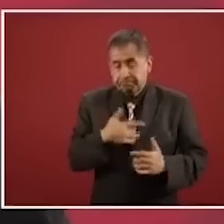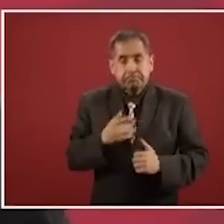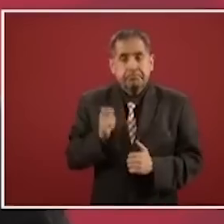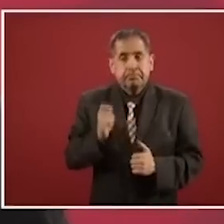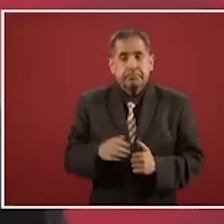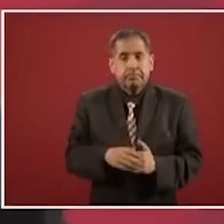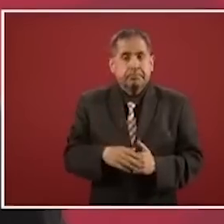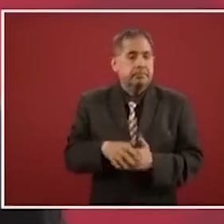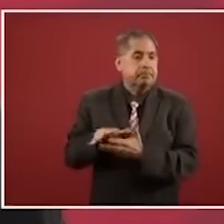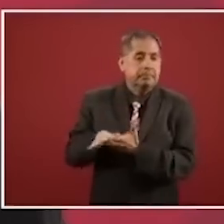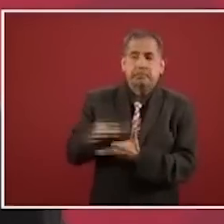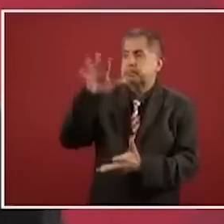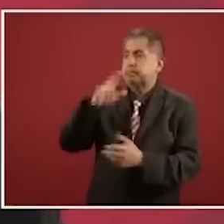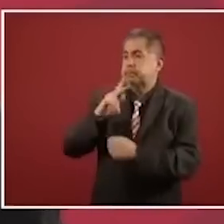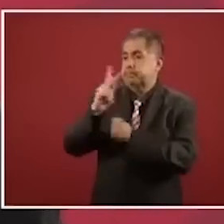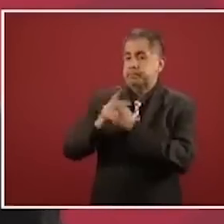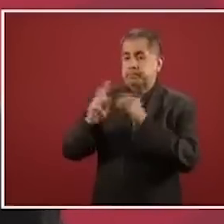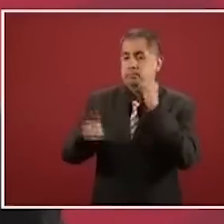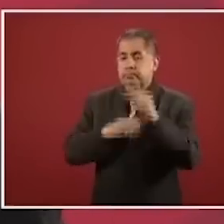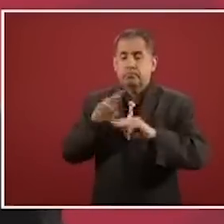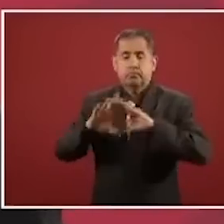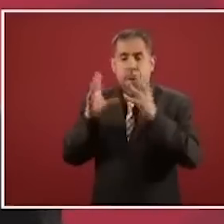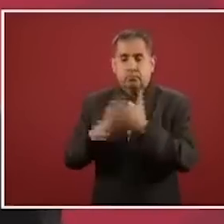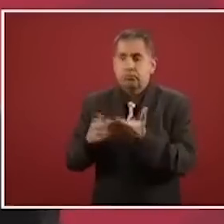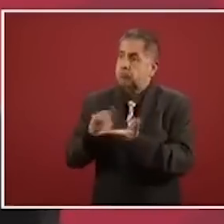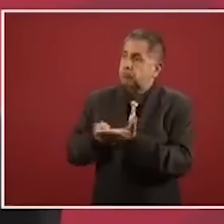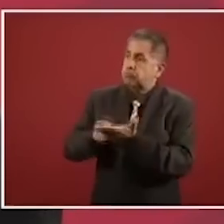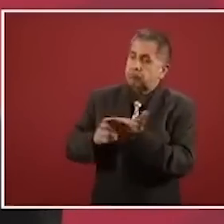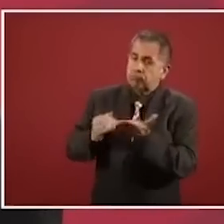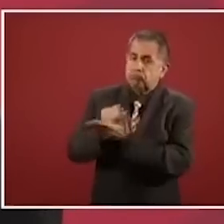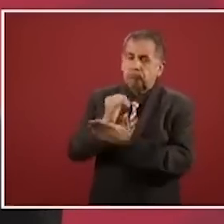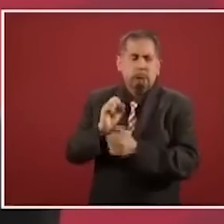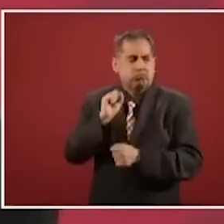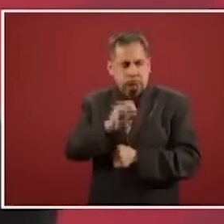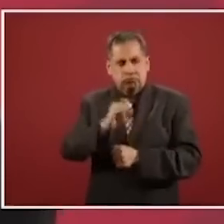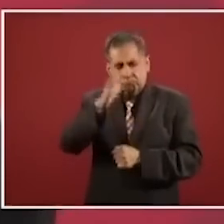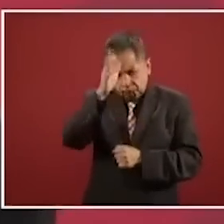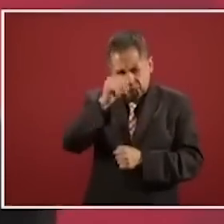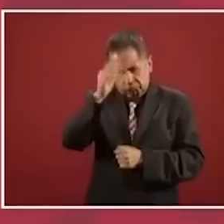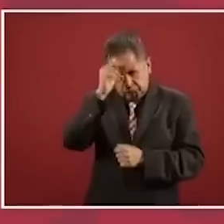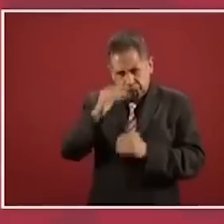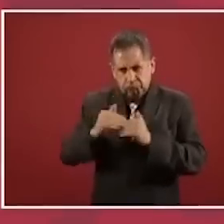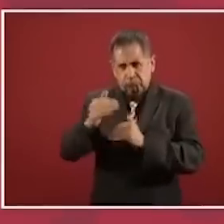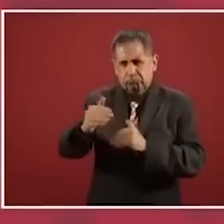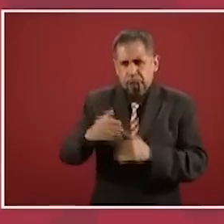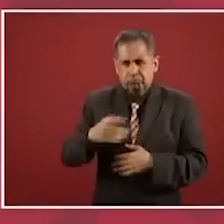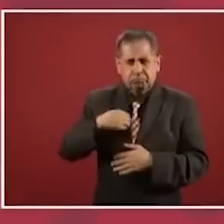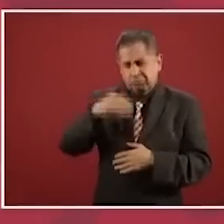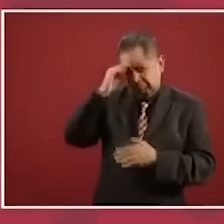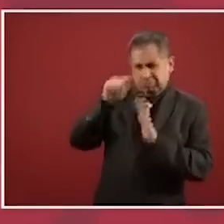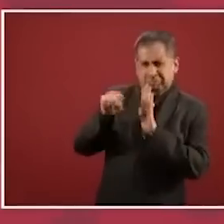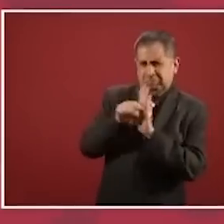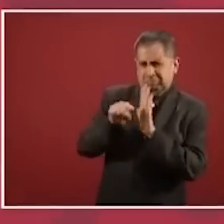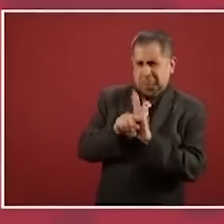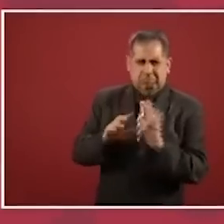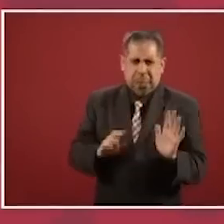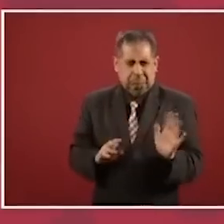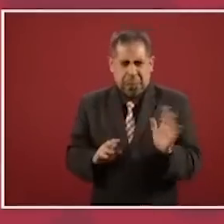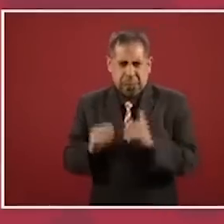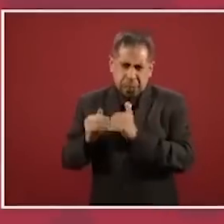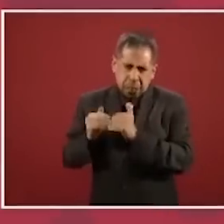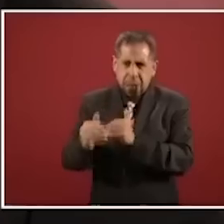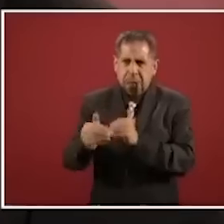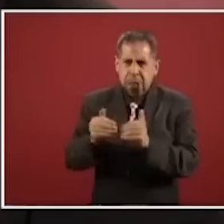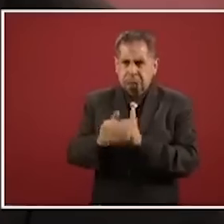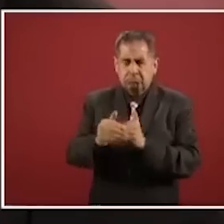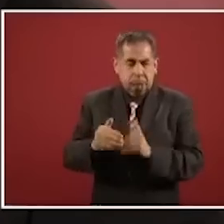la mayoría de los países del mundo están ratificando o ampliando sus compromisos. Yo no tendría una visión pesimista, yo más bien diría que,